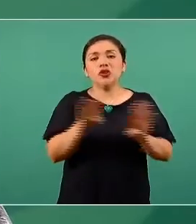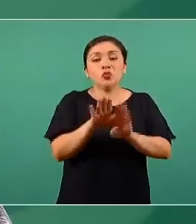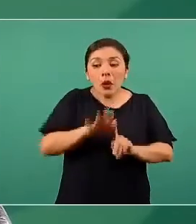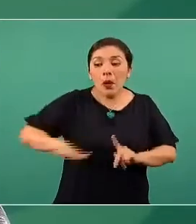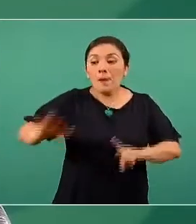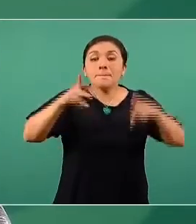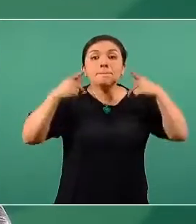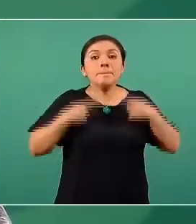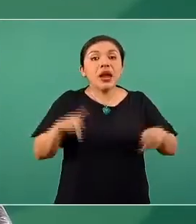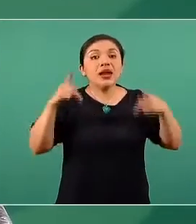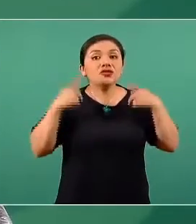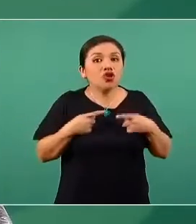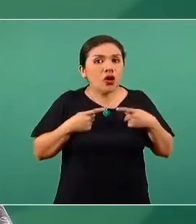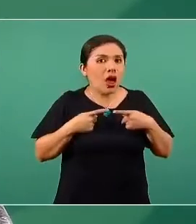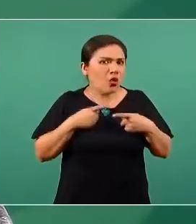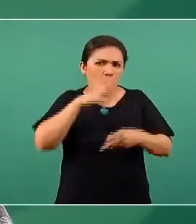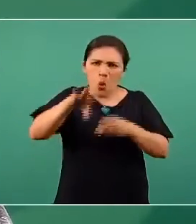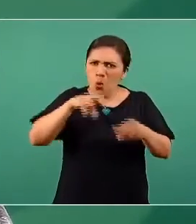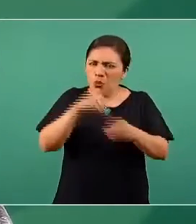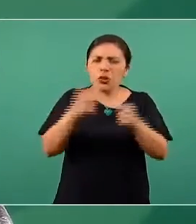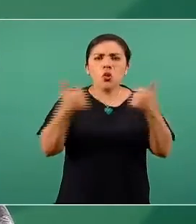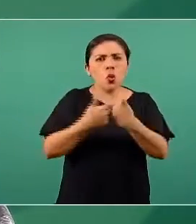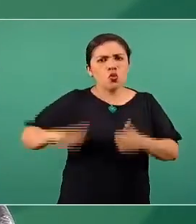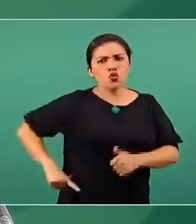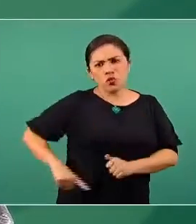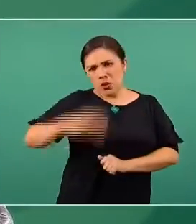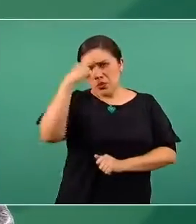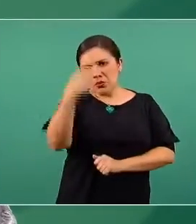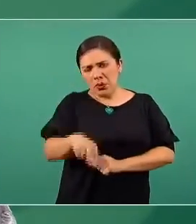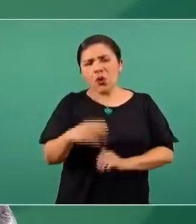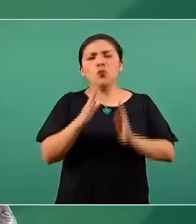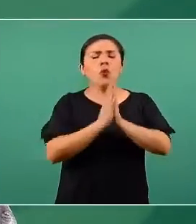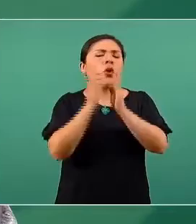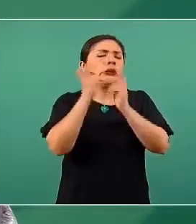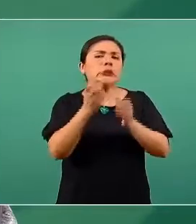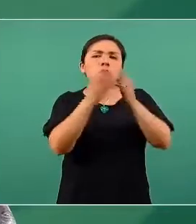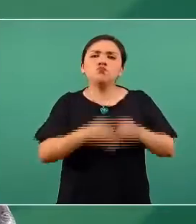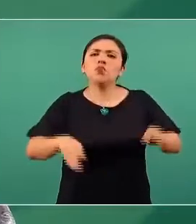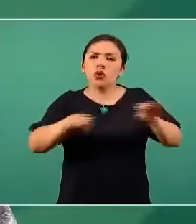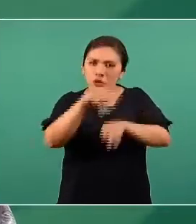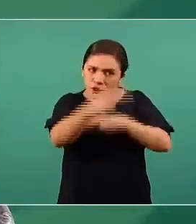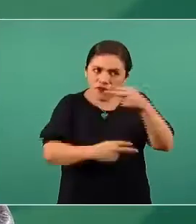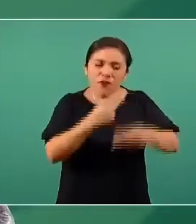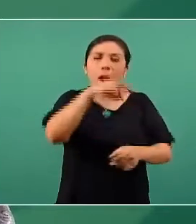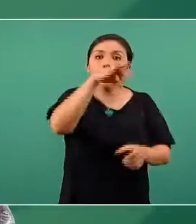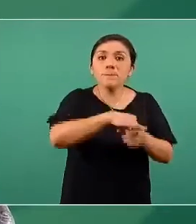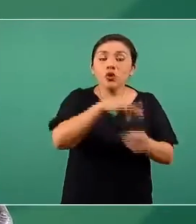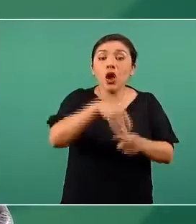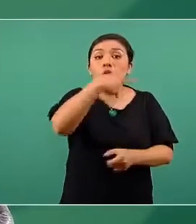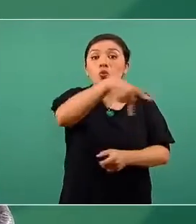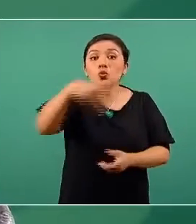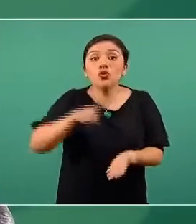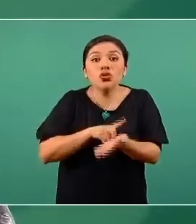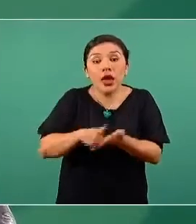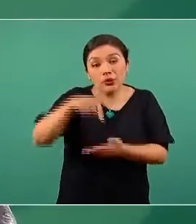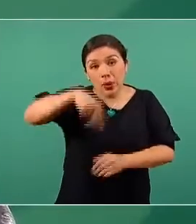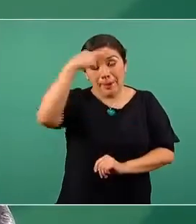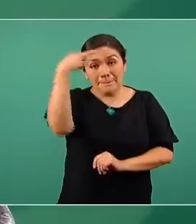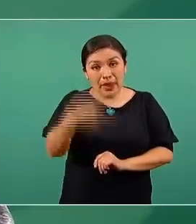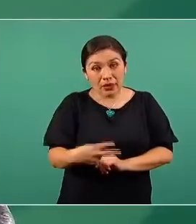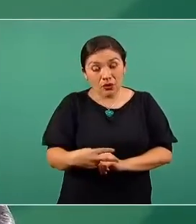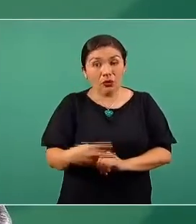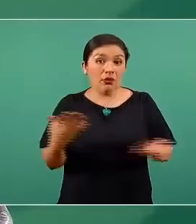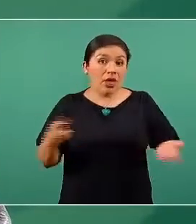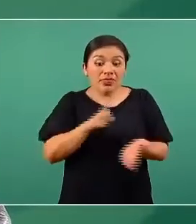sociedad entera y desde luego el Gobierno de México decimos, es muy importante votar. Votar es un derecho en México y